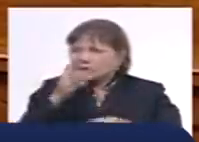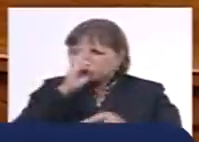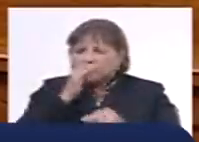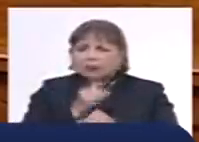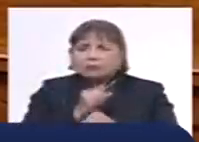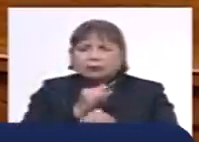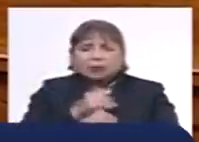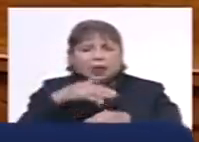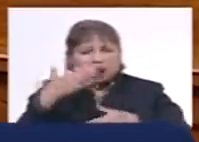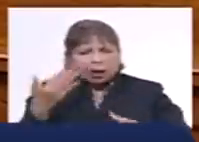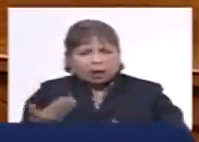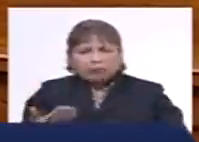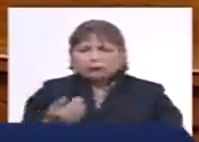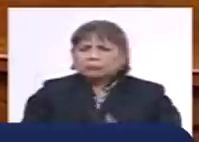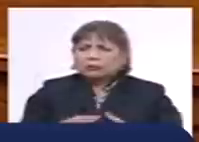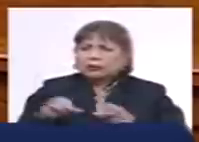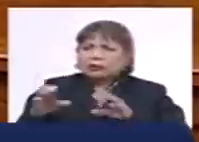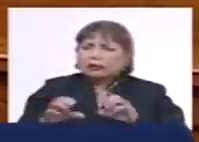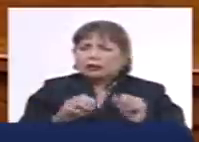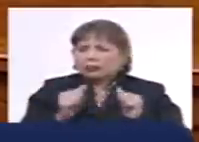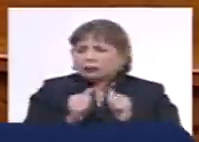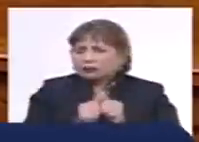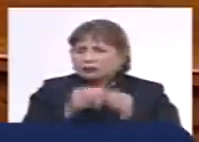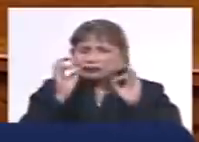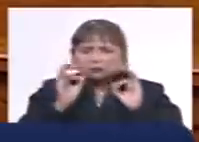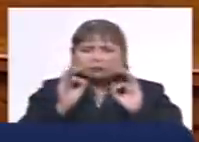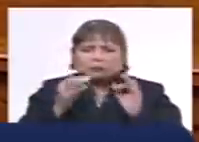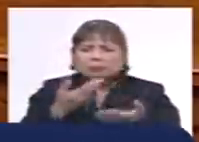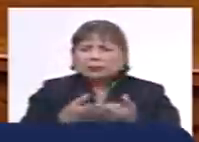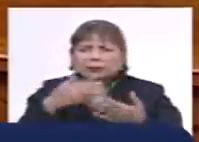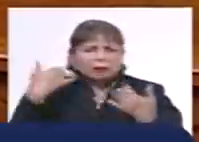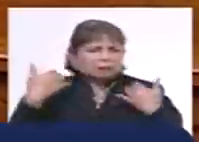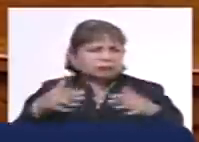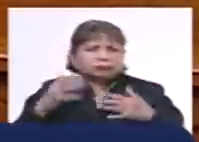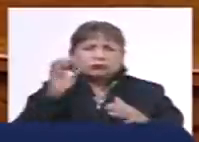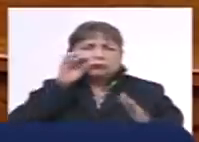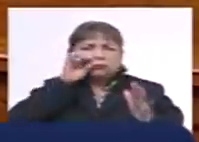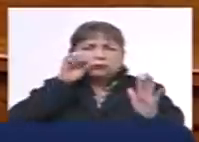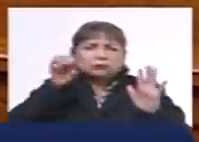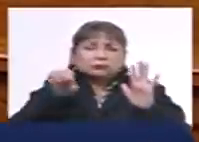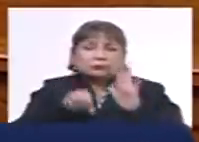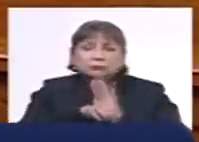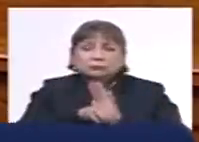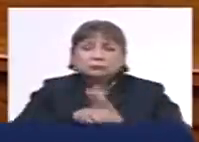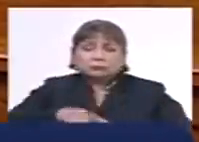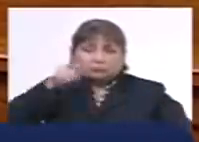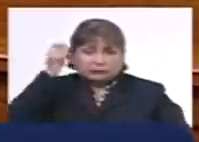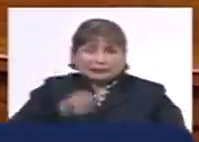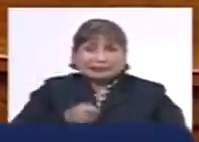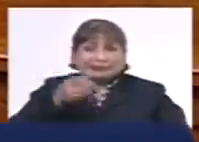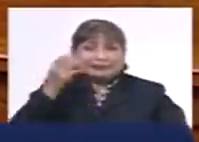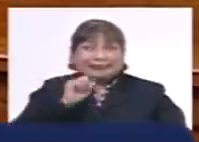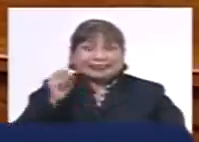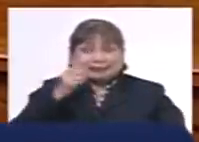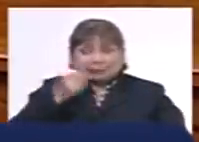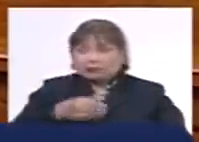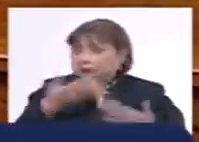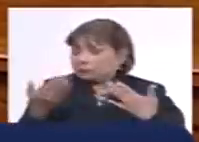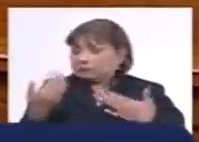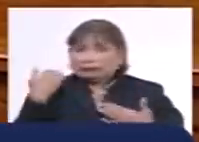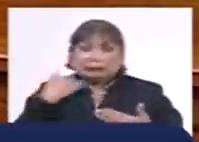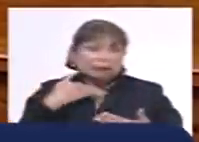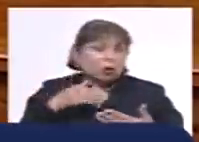han existido hechos sumamente graves, por decir un ejemplo, la Santa Inquisición, pero han